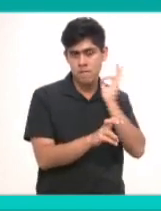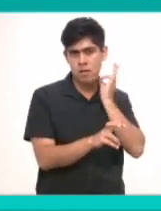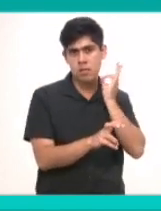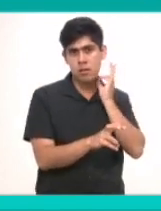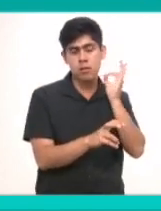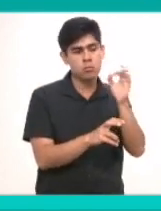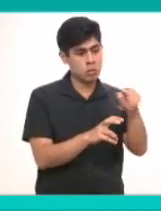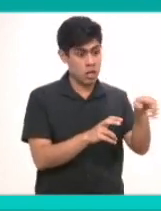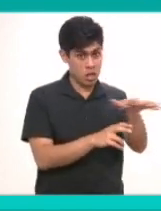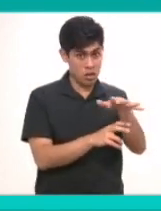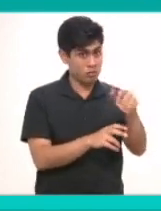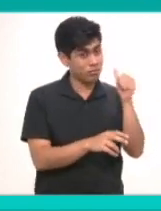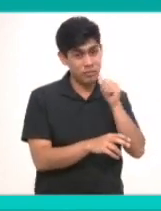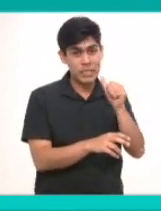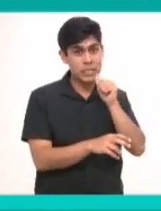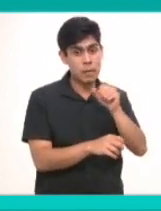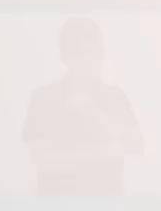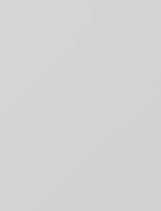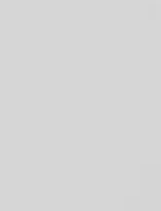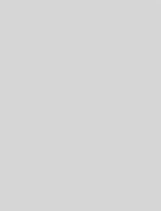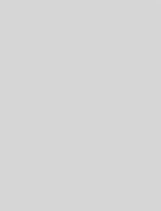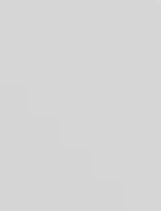salvo algunos casos